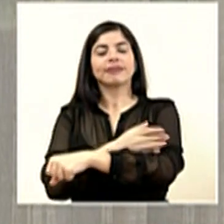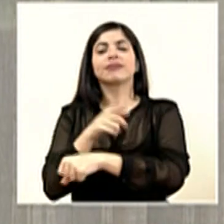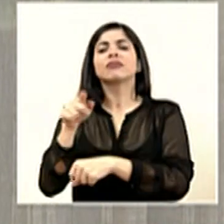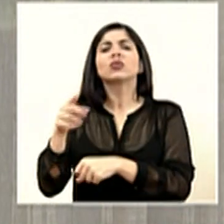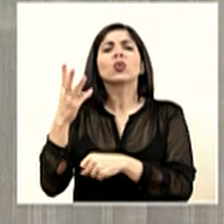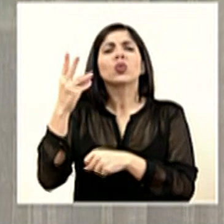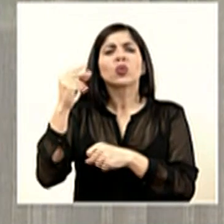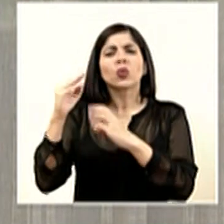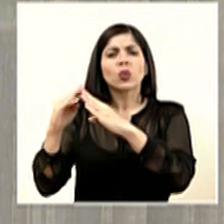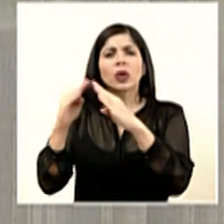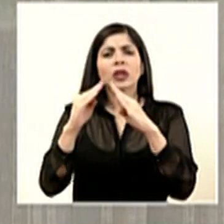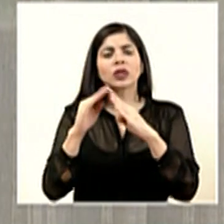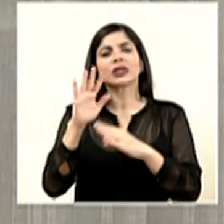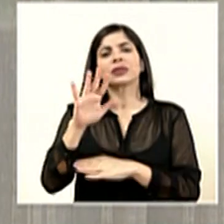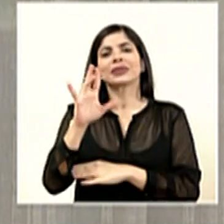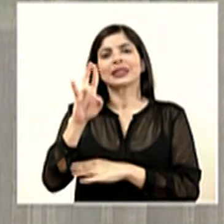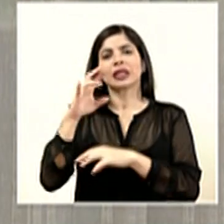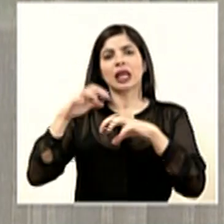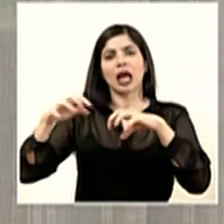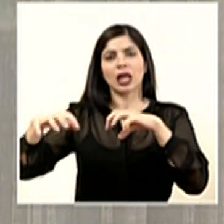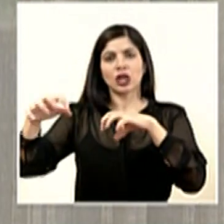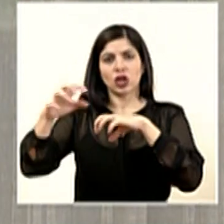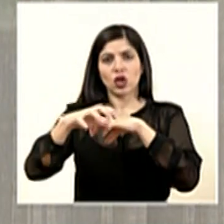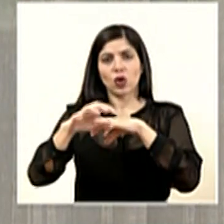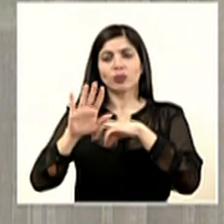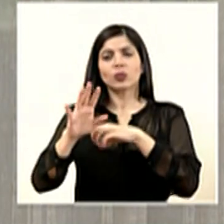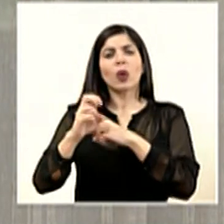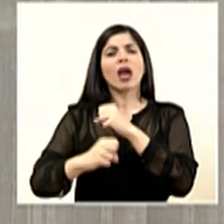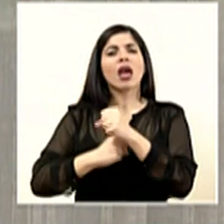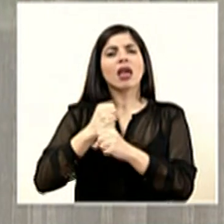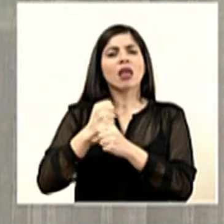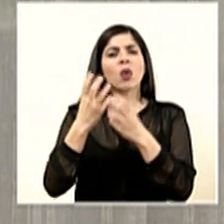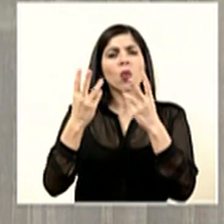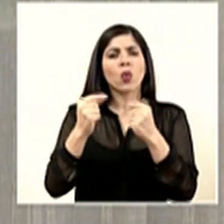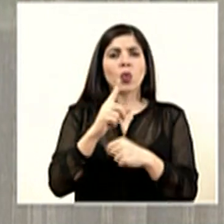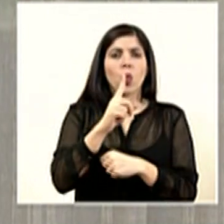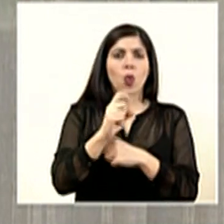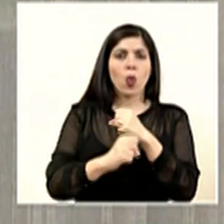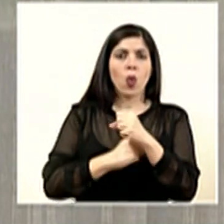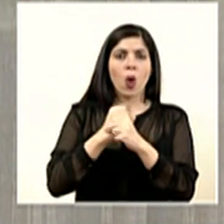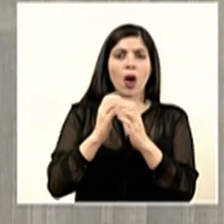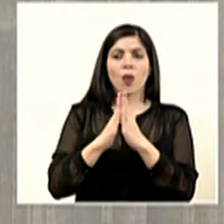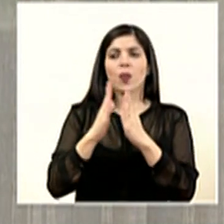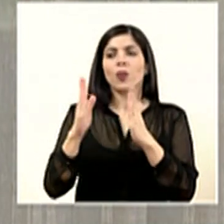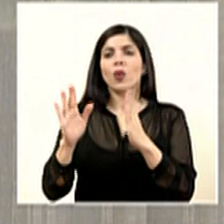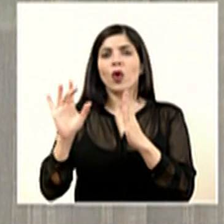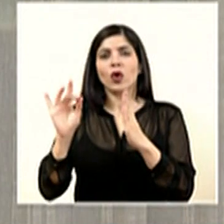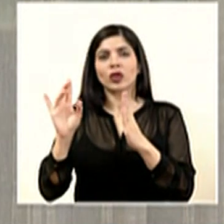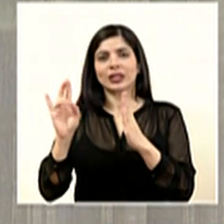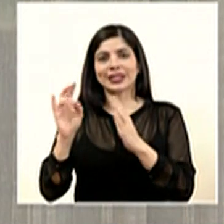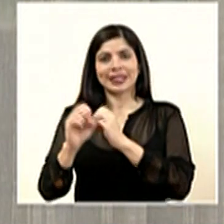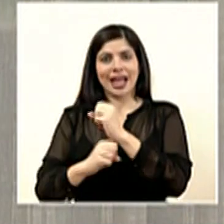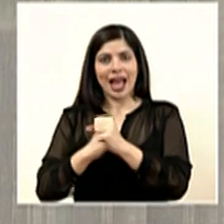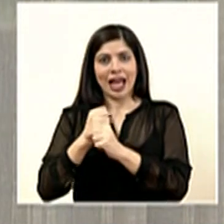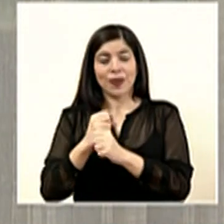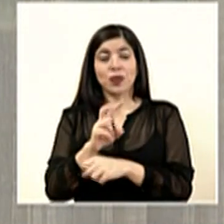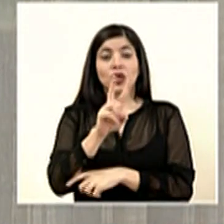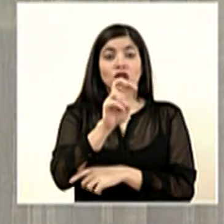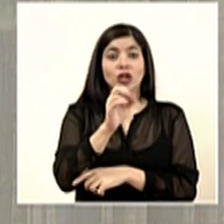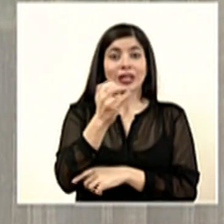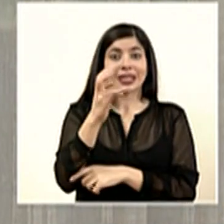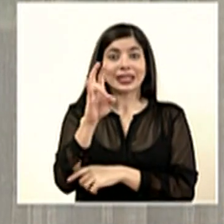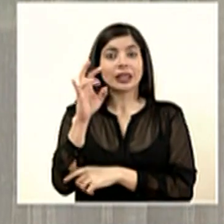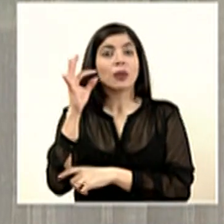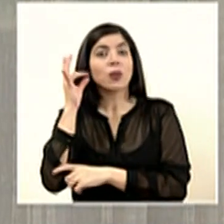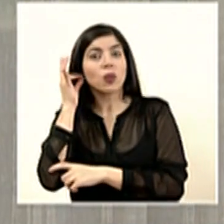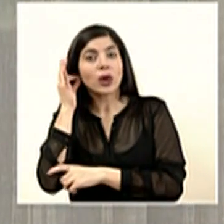distribuidos en 57 cantones, con un rango de edad que va desde el año hasta los 86 años. Tenemos 217